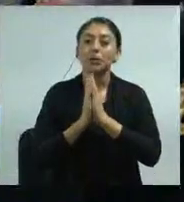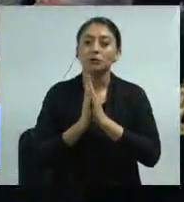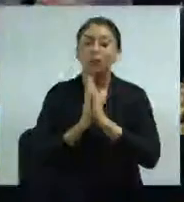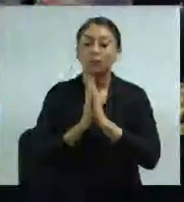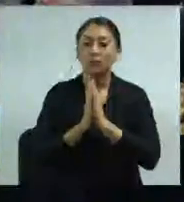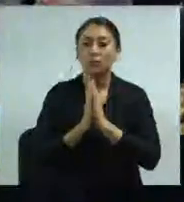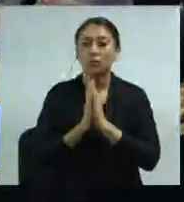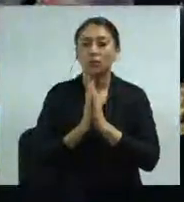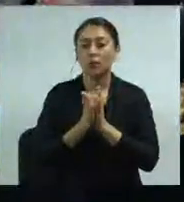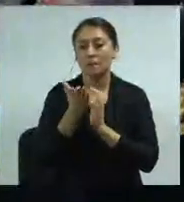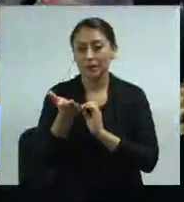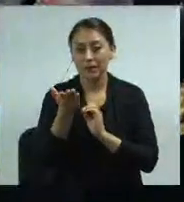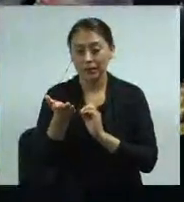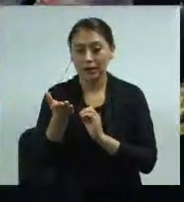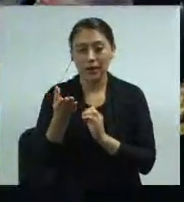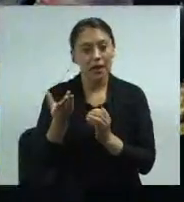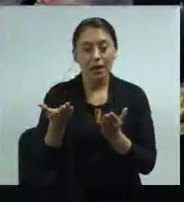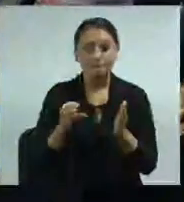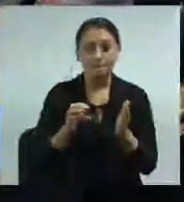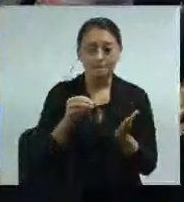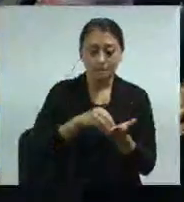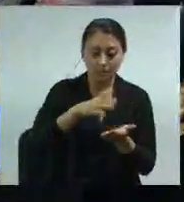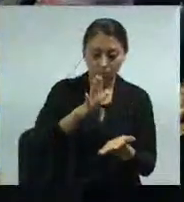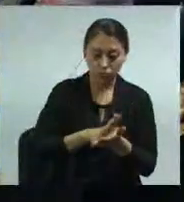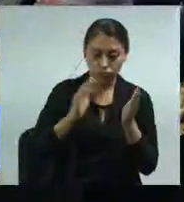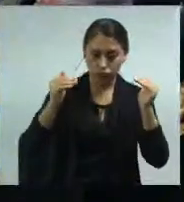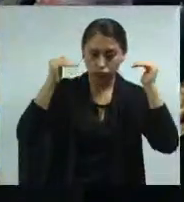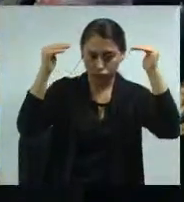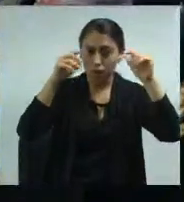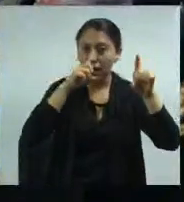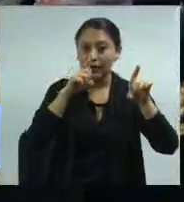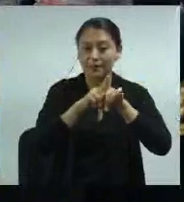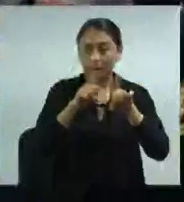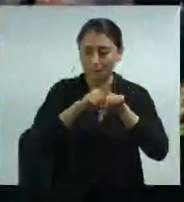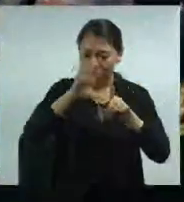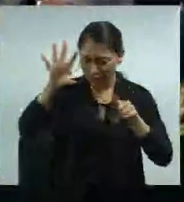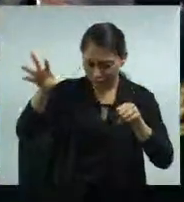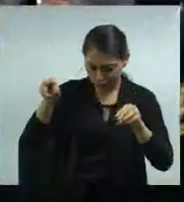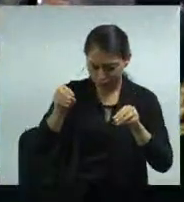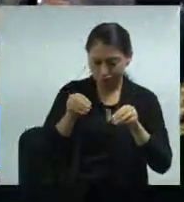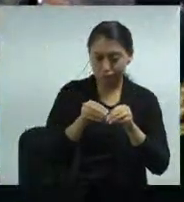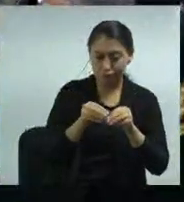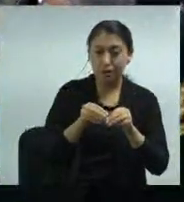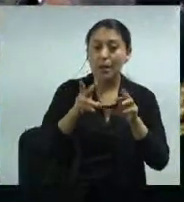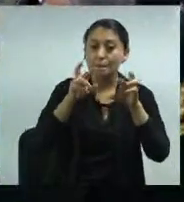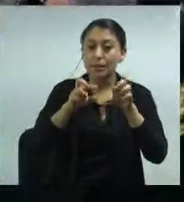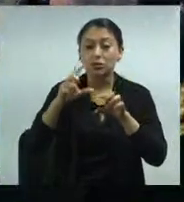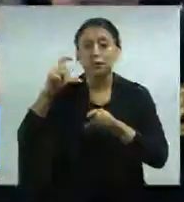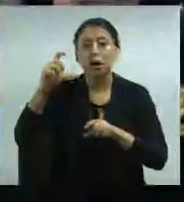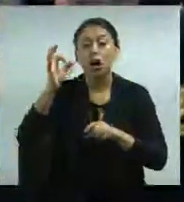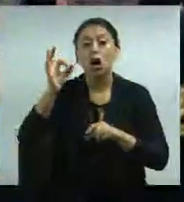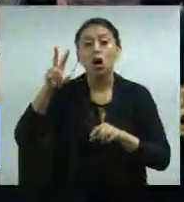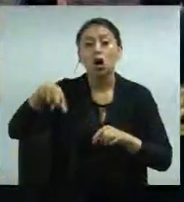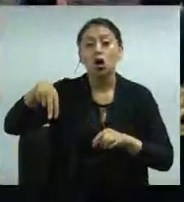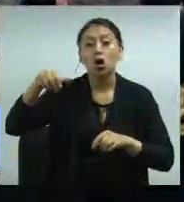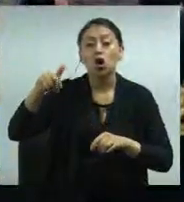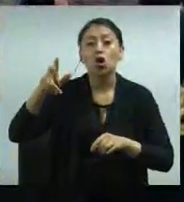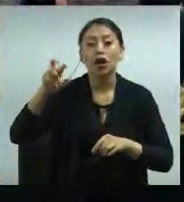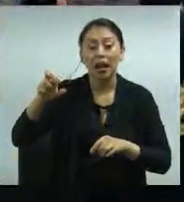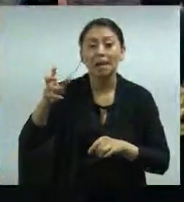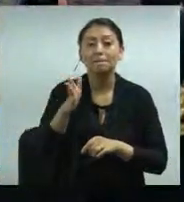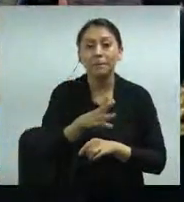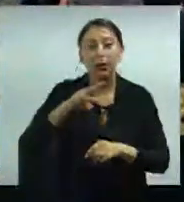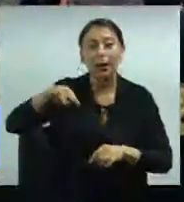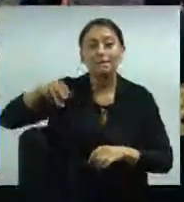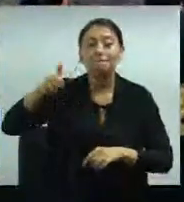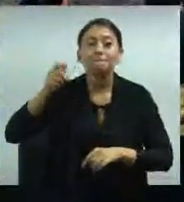van a citar a las autoridades, también que se sumen a ellas la gente de CONAP, de Medio Ambiente y de MAGA, ya